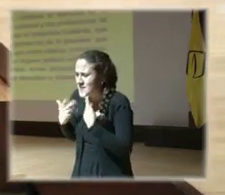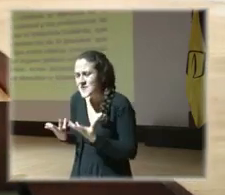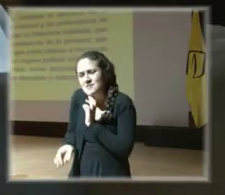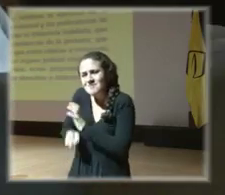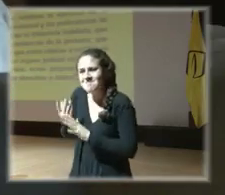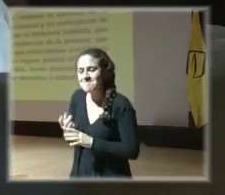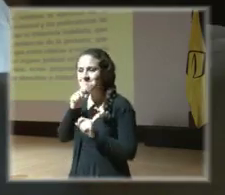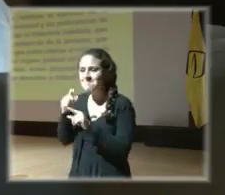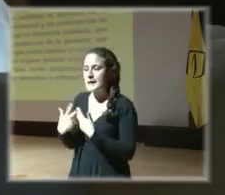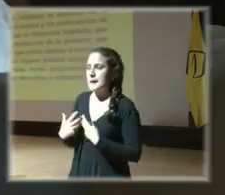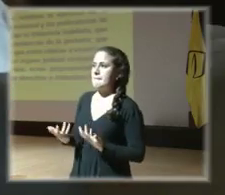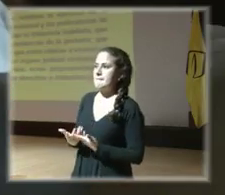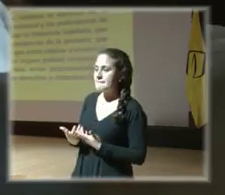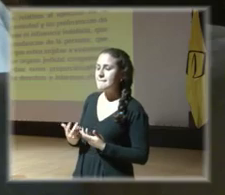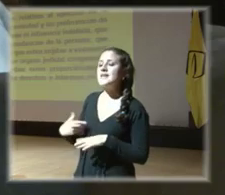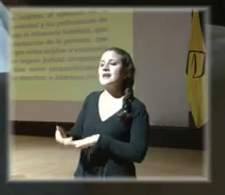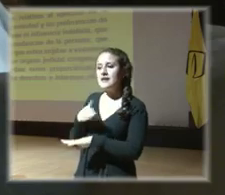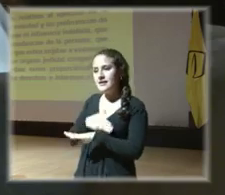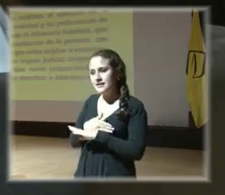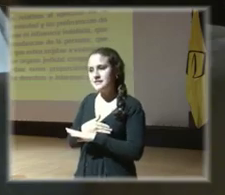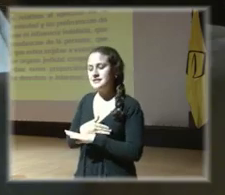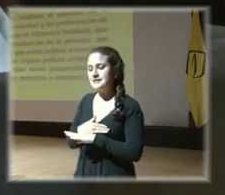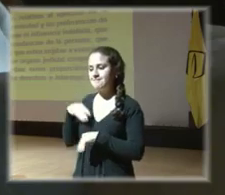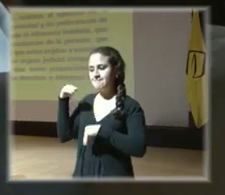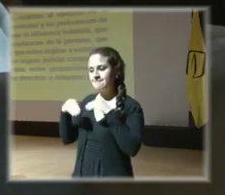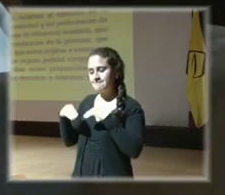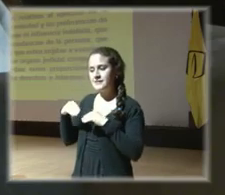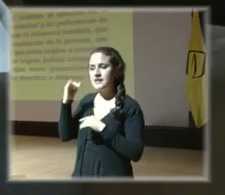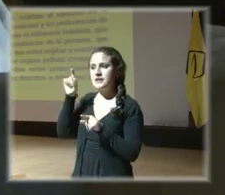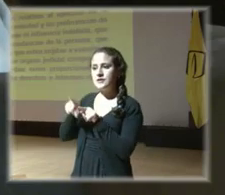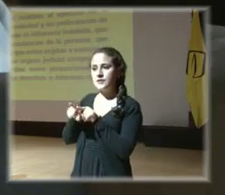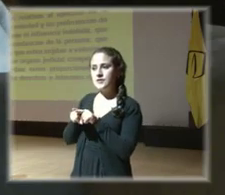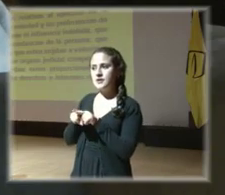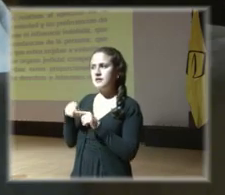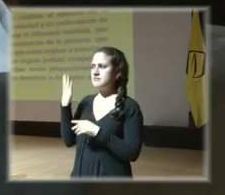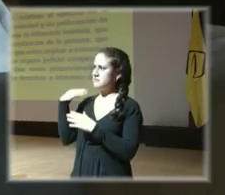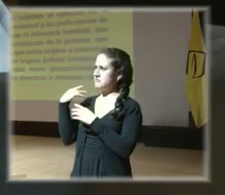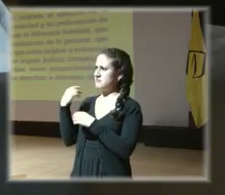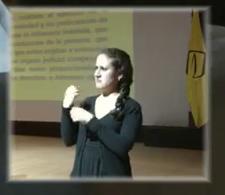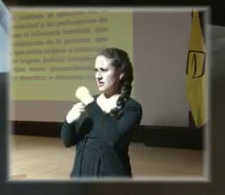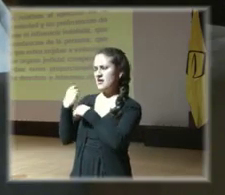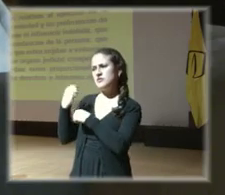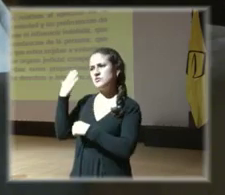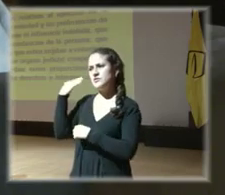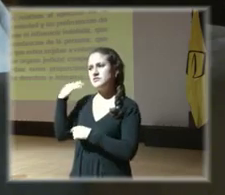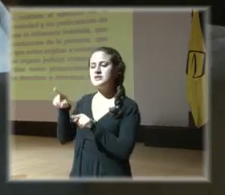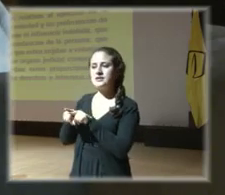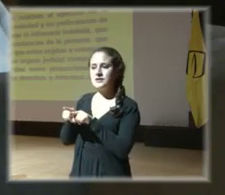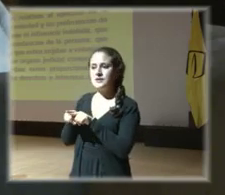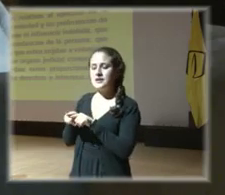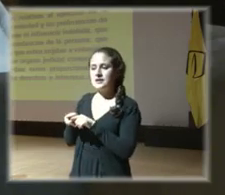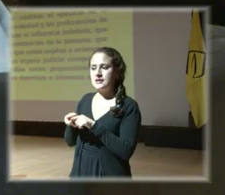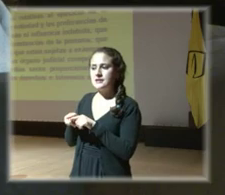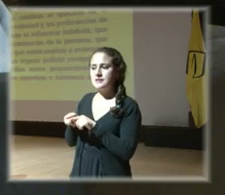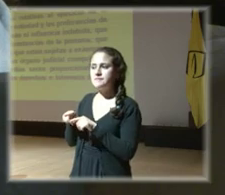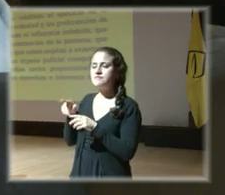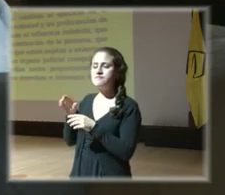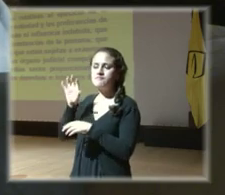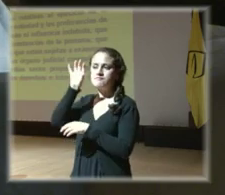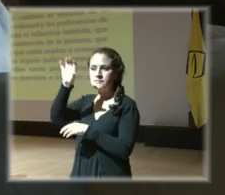creamos. Entonces nosotros hemos empezado a financiar hace un par de años una experiencia en